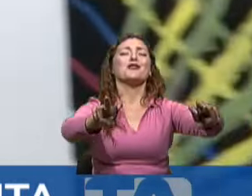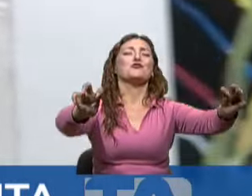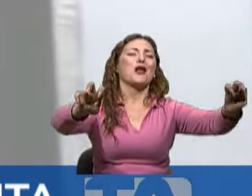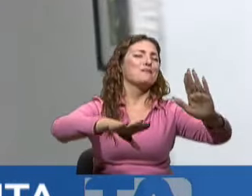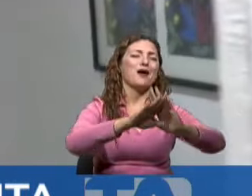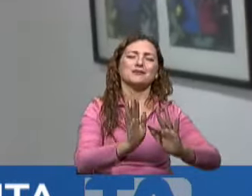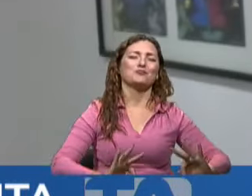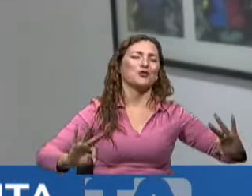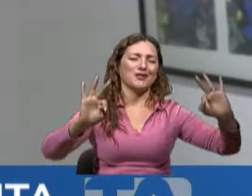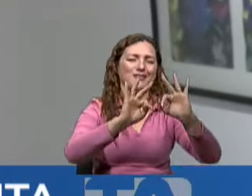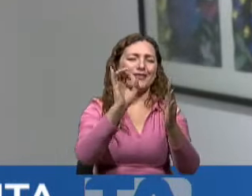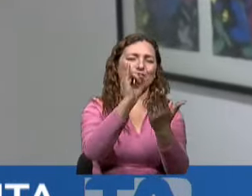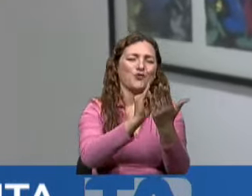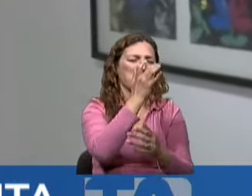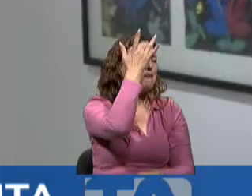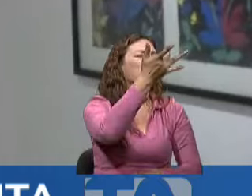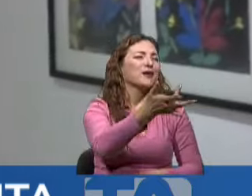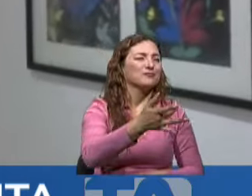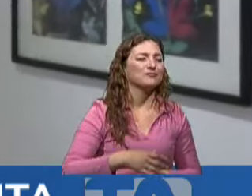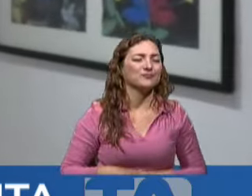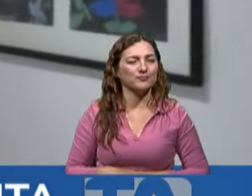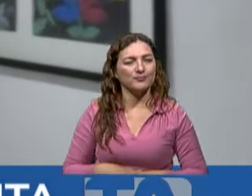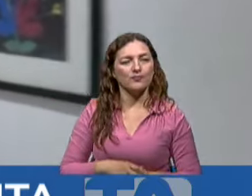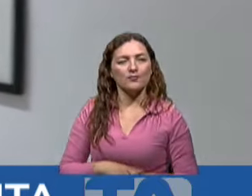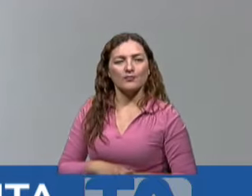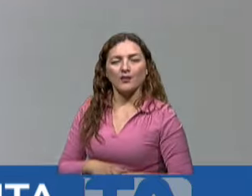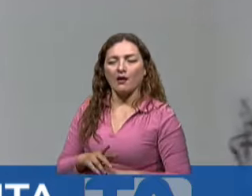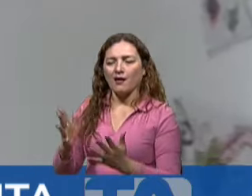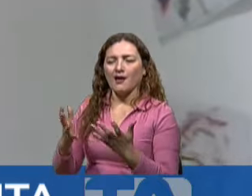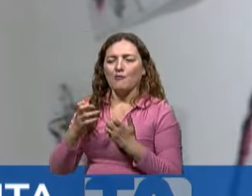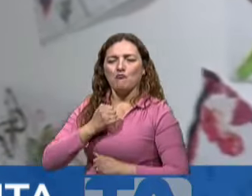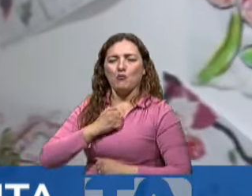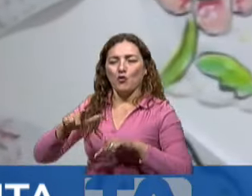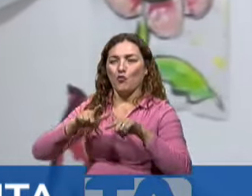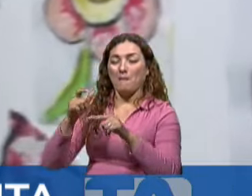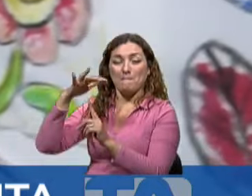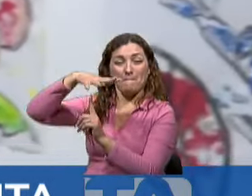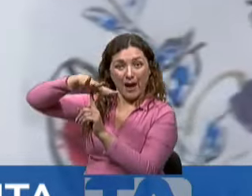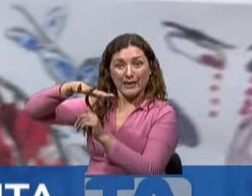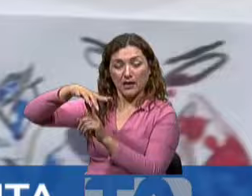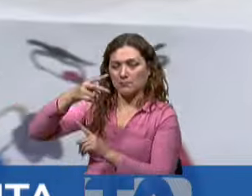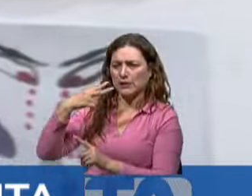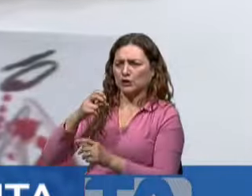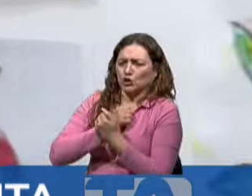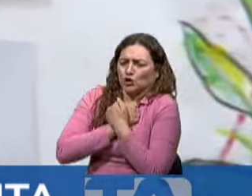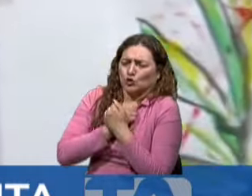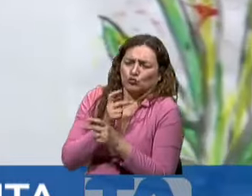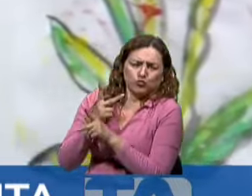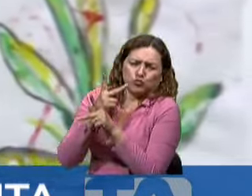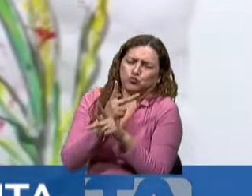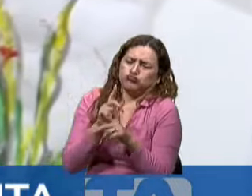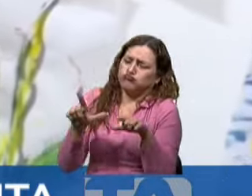que sobresale. ¿Por qué? Sí, justamente queríamos que se apropien del espacio del Parque Ichimbía, que es un